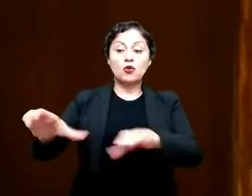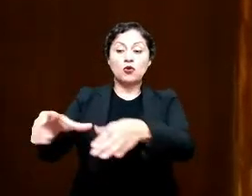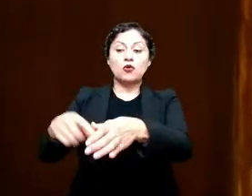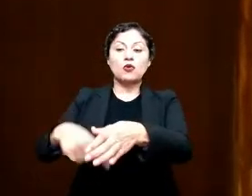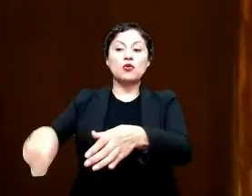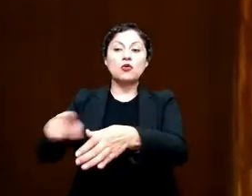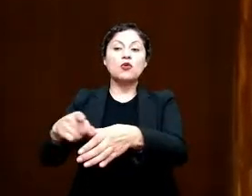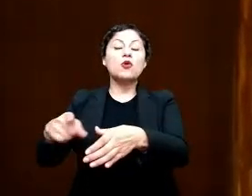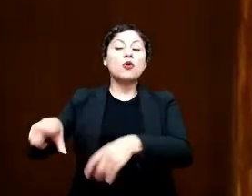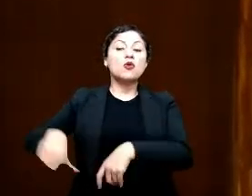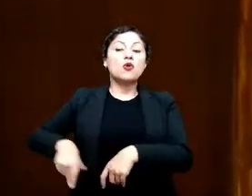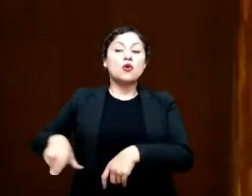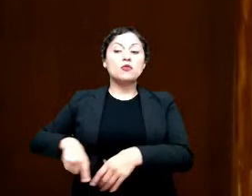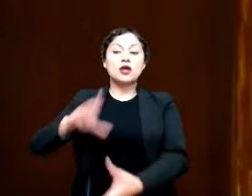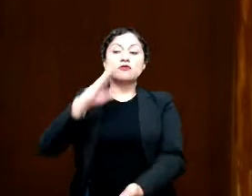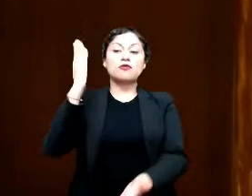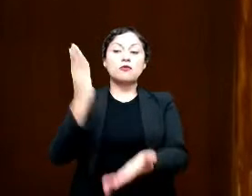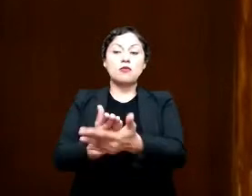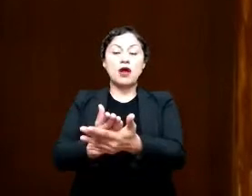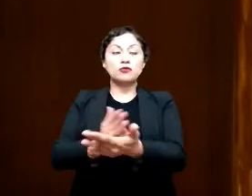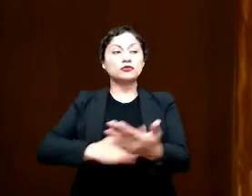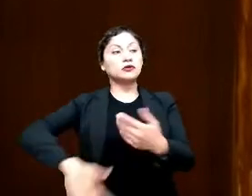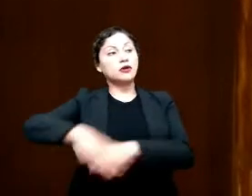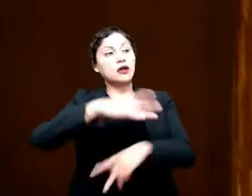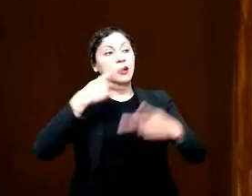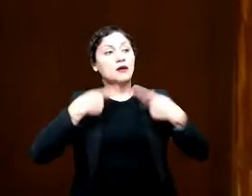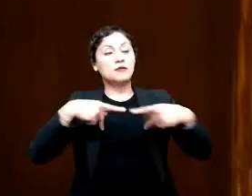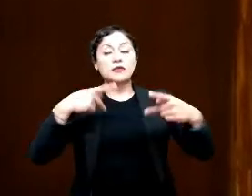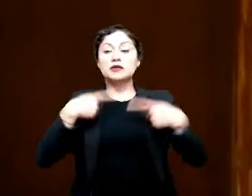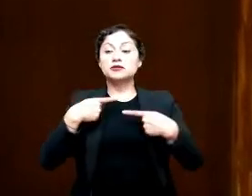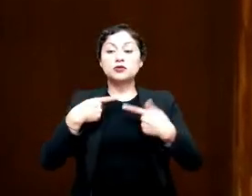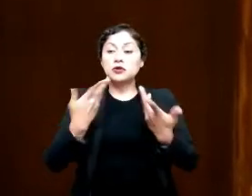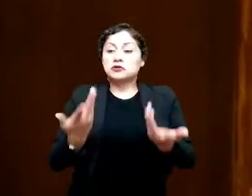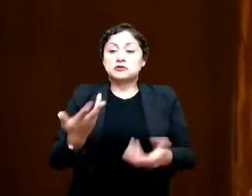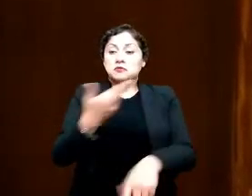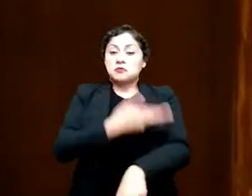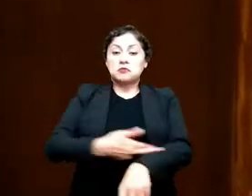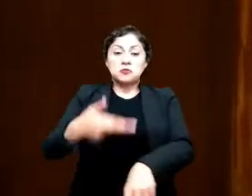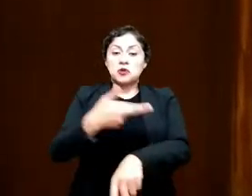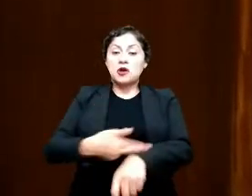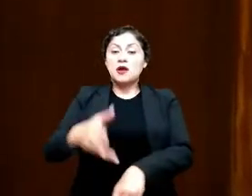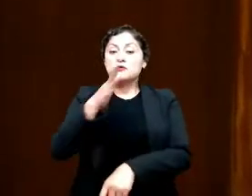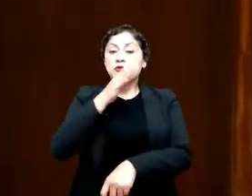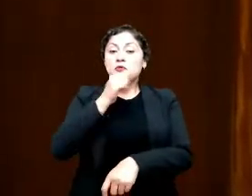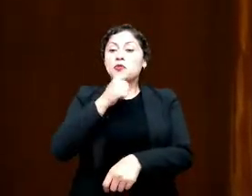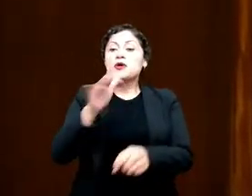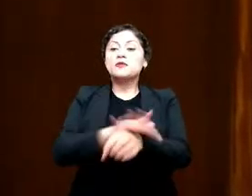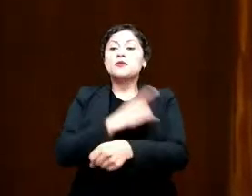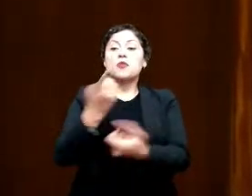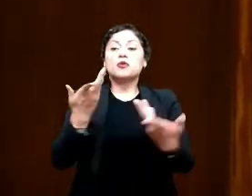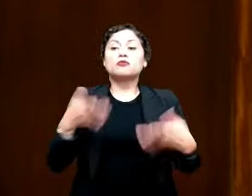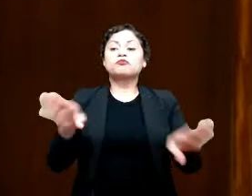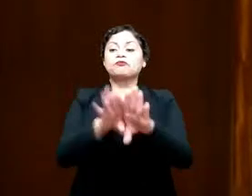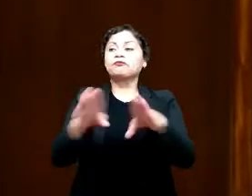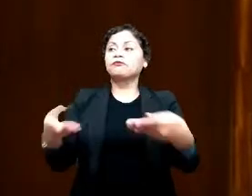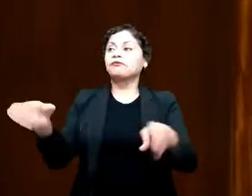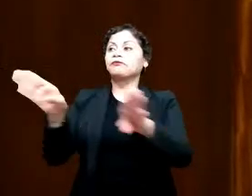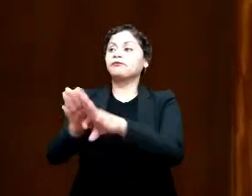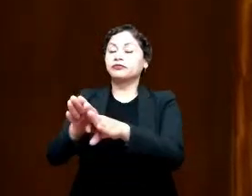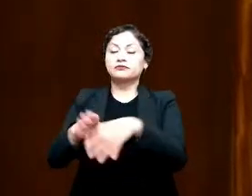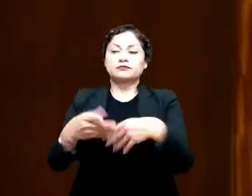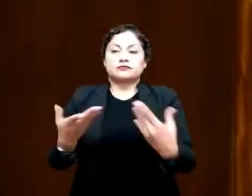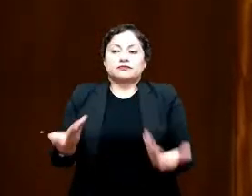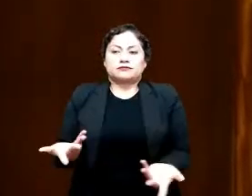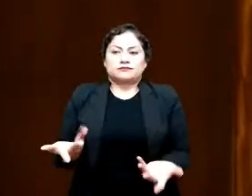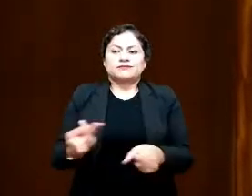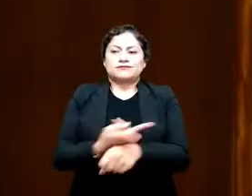pausa. Los habitantes no pueden realizar ningún trámite administrativo. En pocas palabras, no